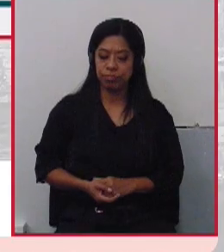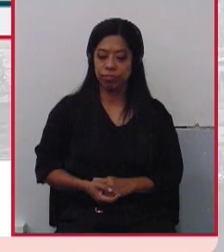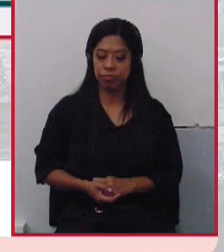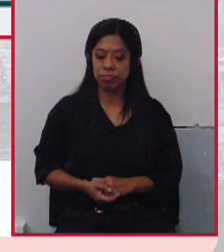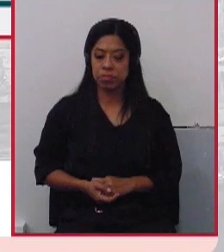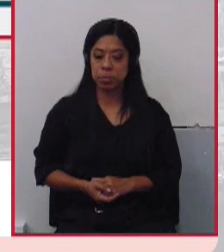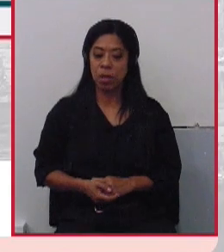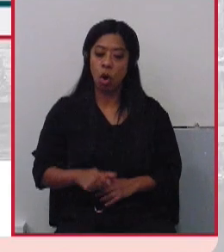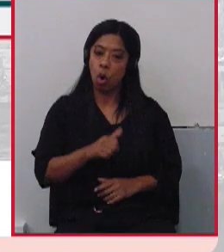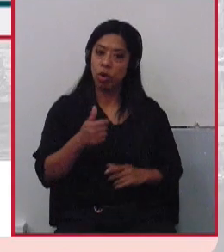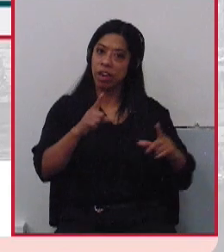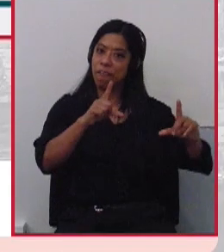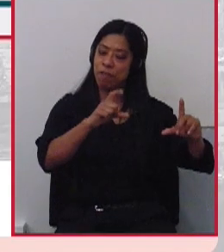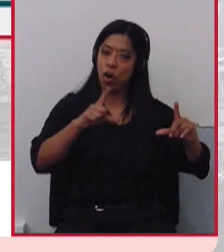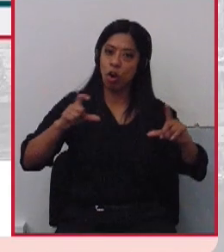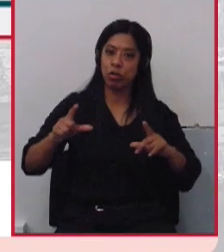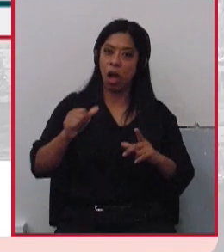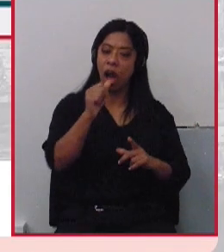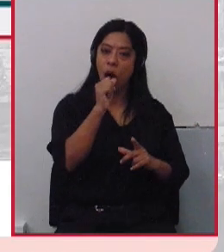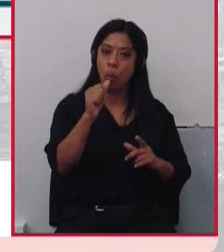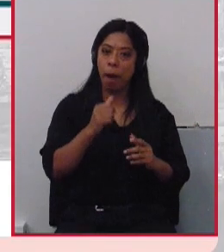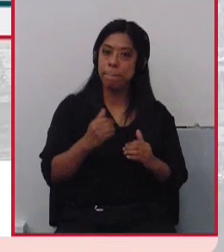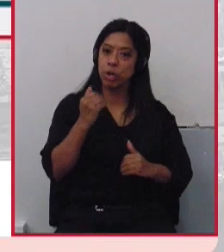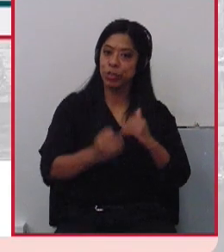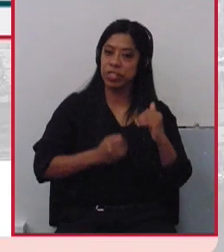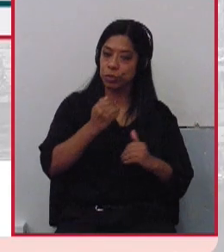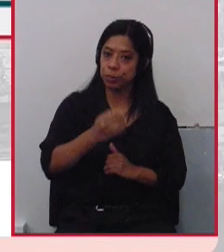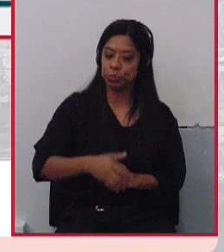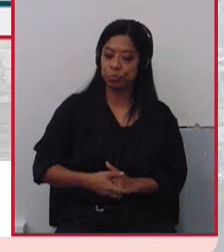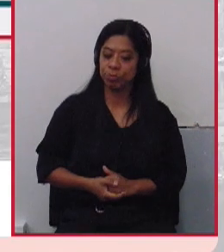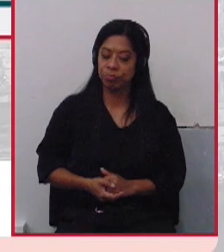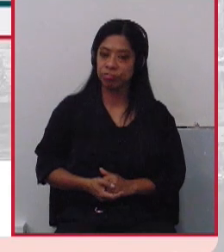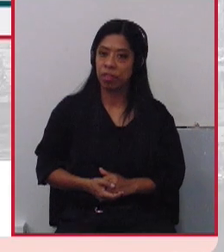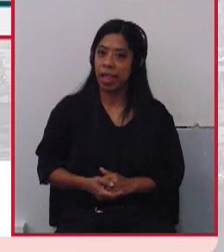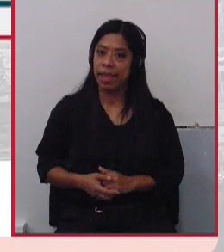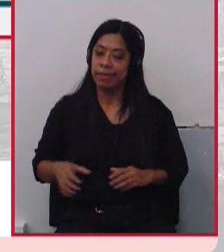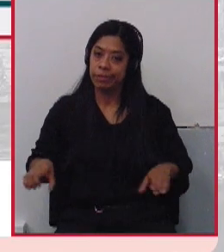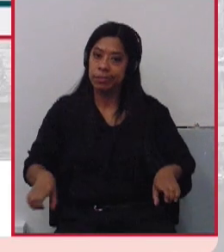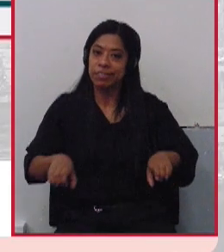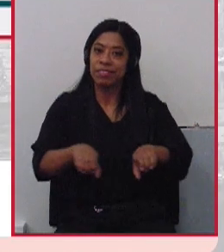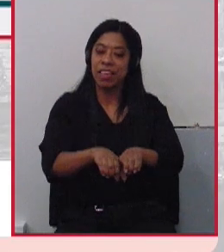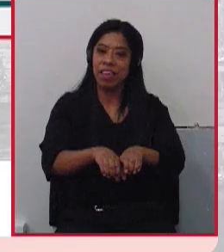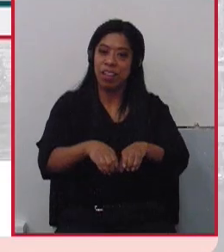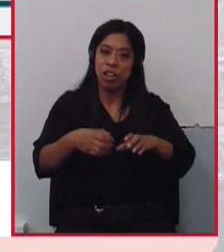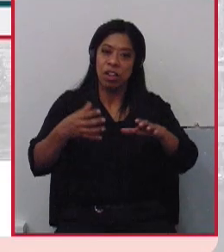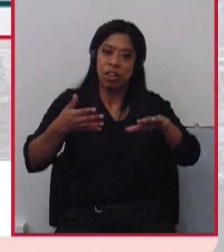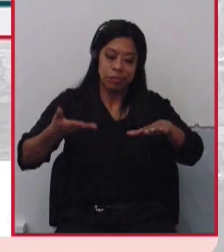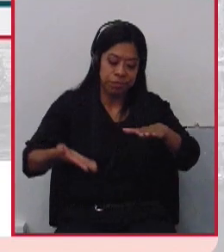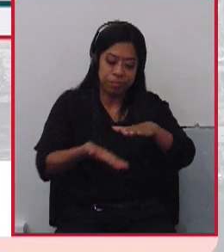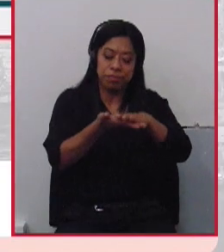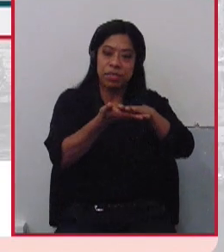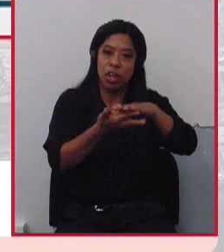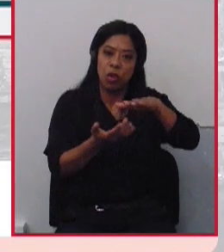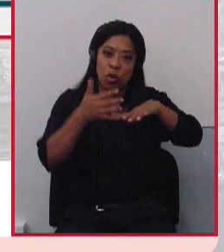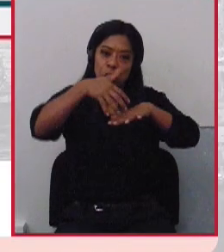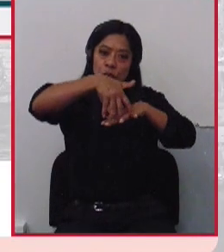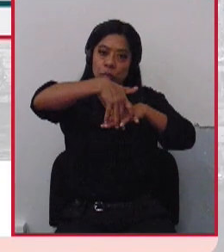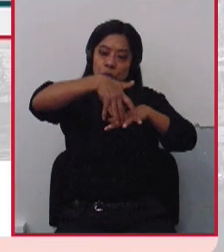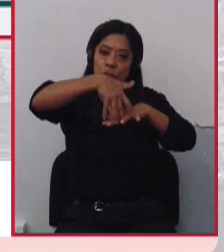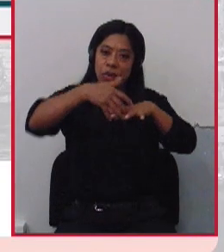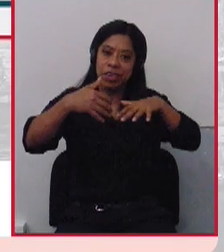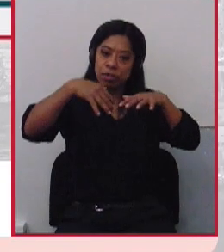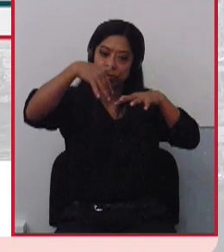Acá otras fotografías del tema del agua de procesos. Instalamos unos filtros. En el mes de octubre del año